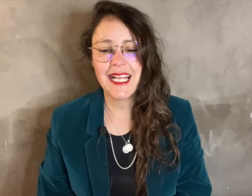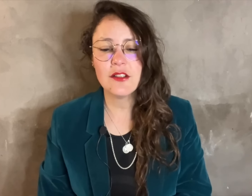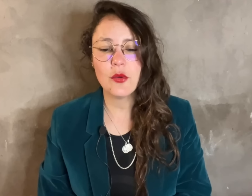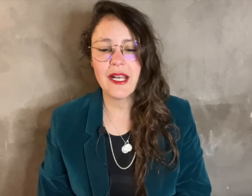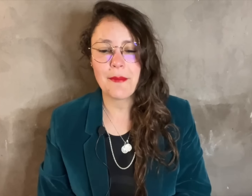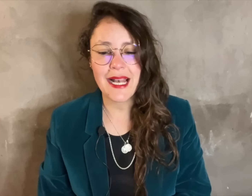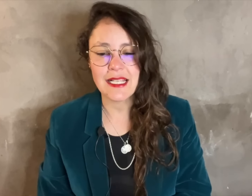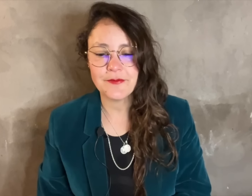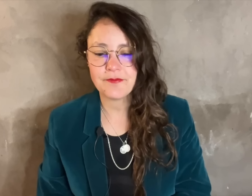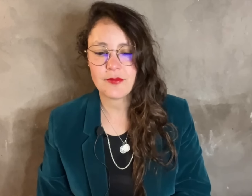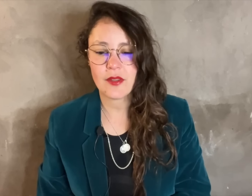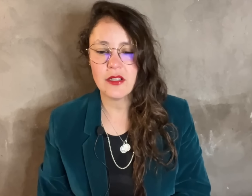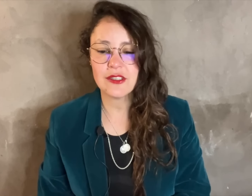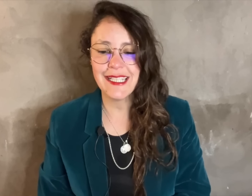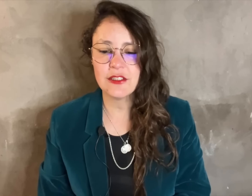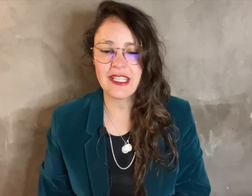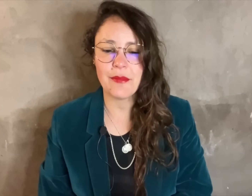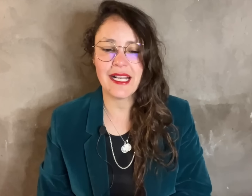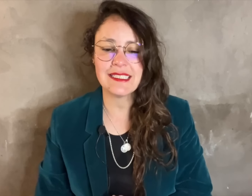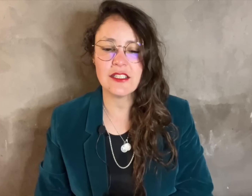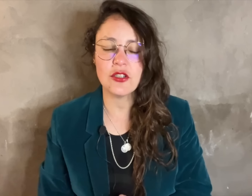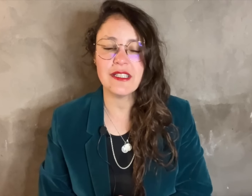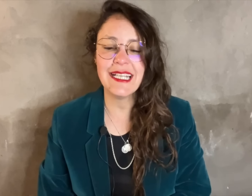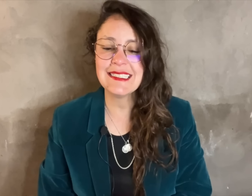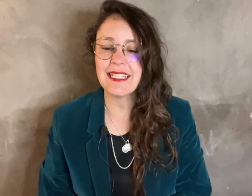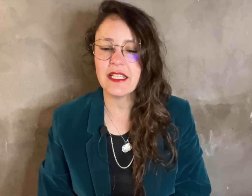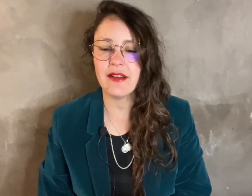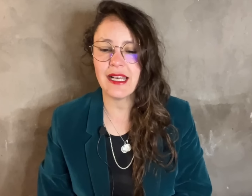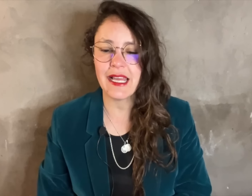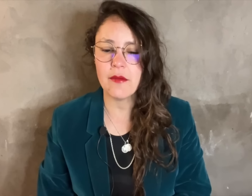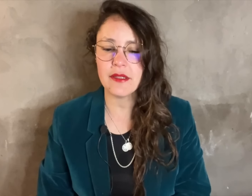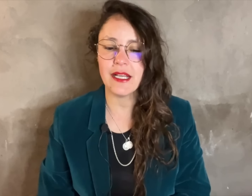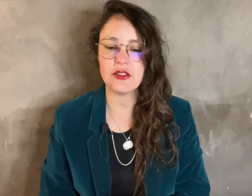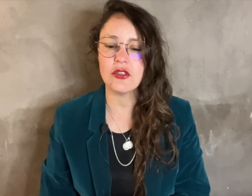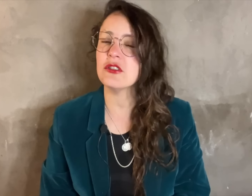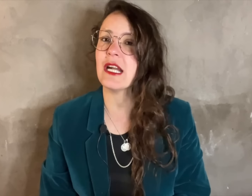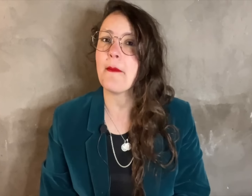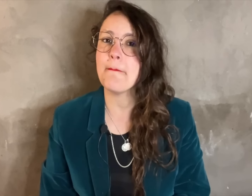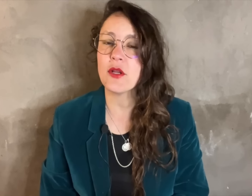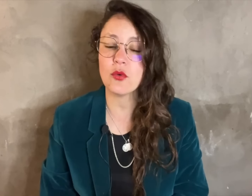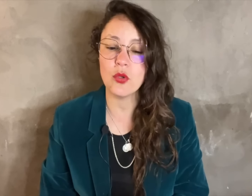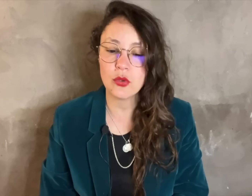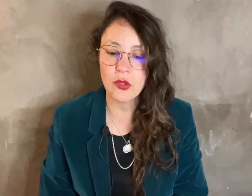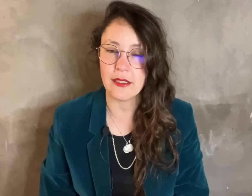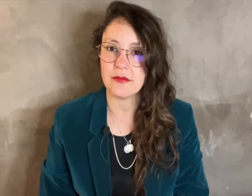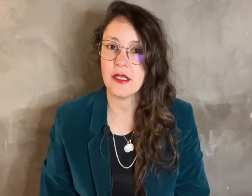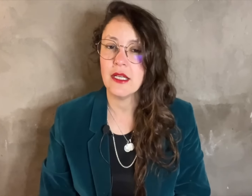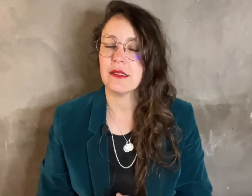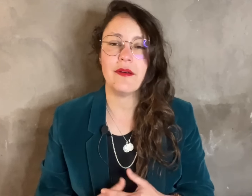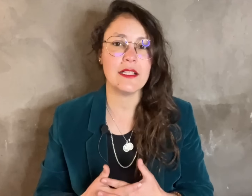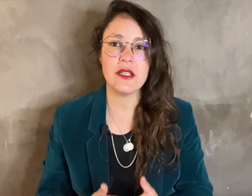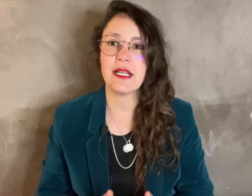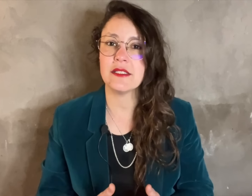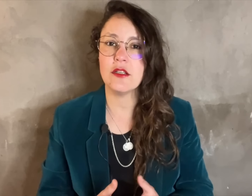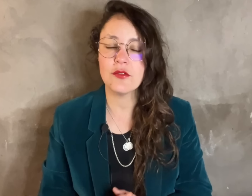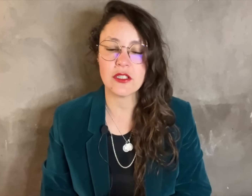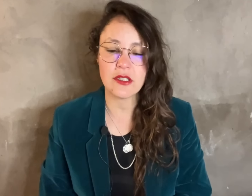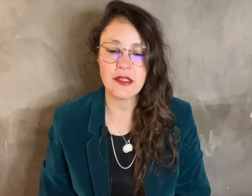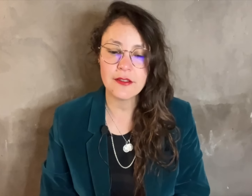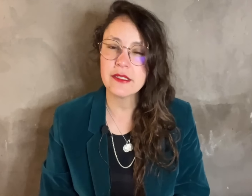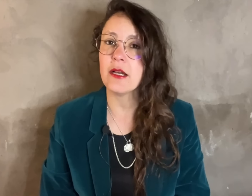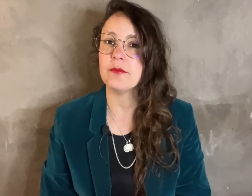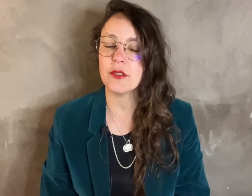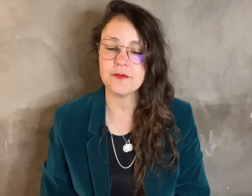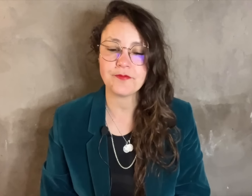dice algo huele mal los hechos que amenazan con desactivar la investigación contra procultura estamos hablando del escándalo de